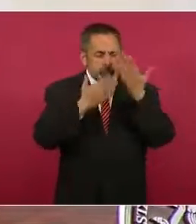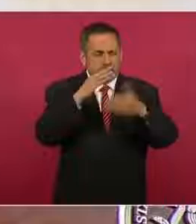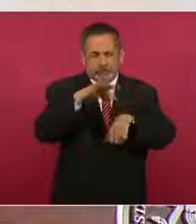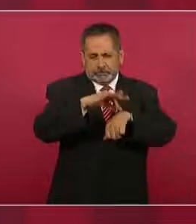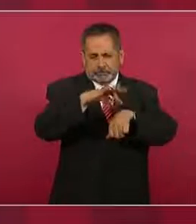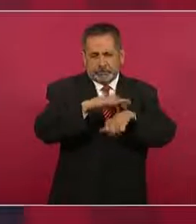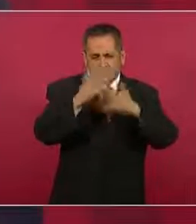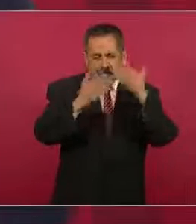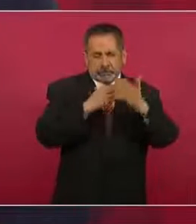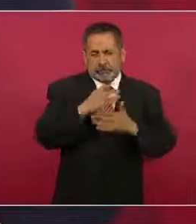medicina,